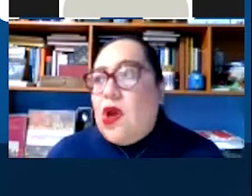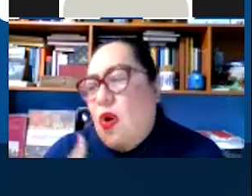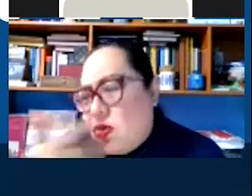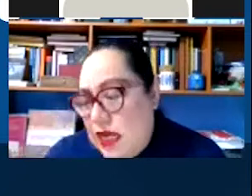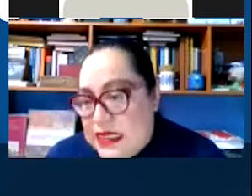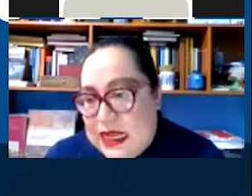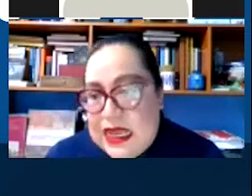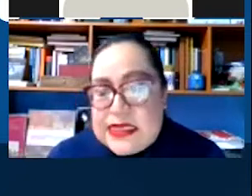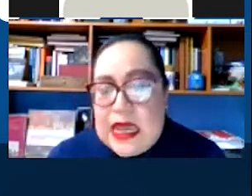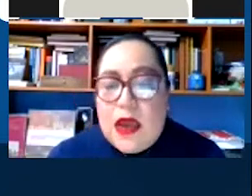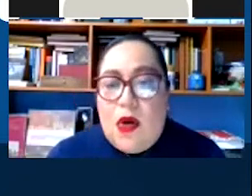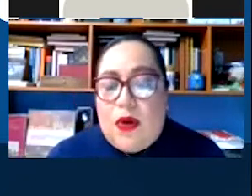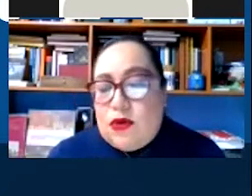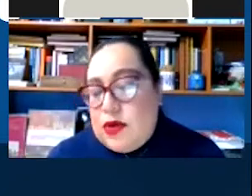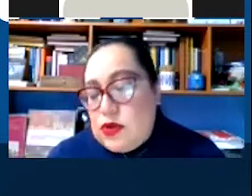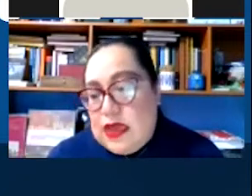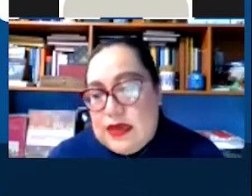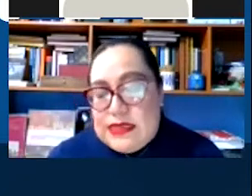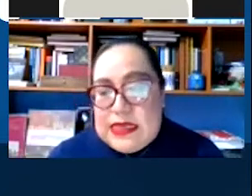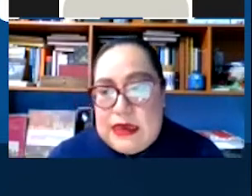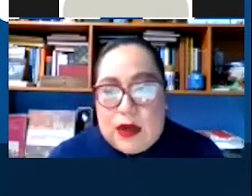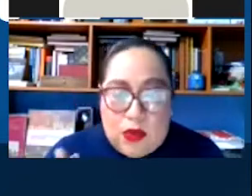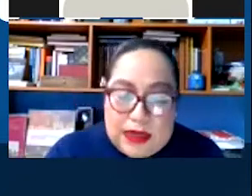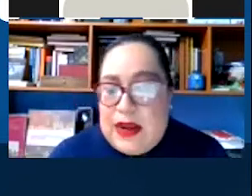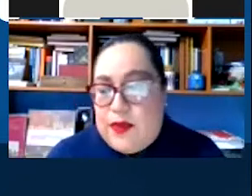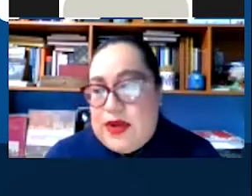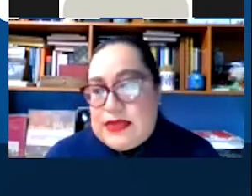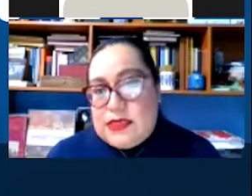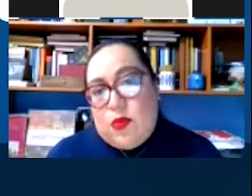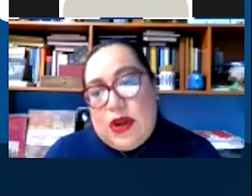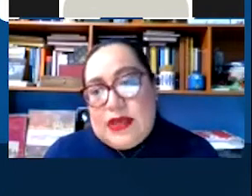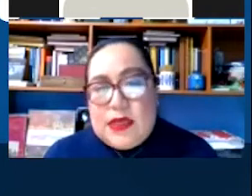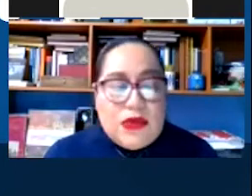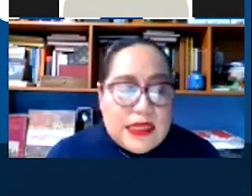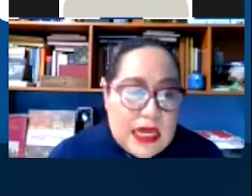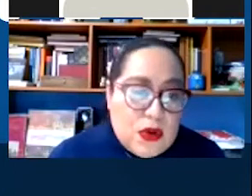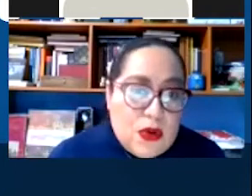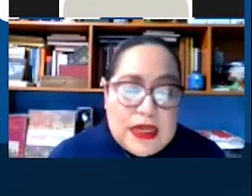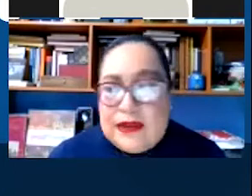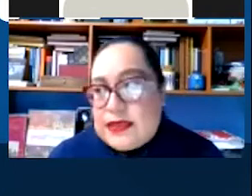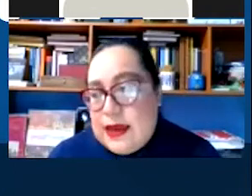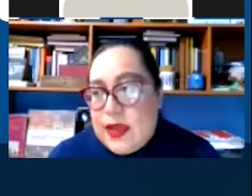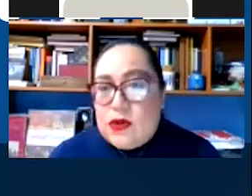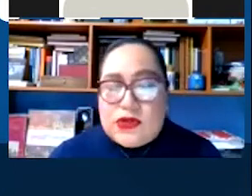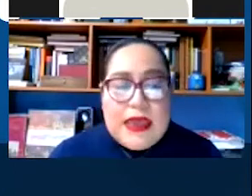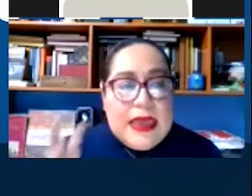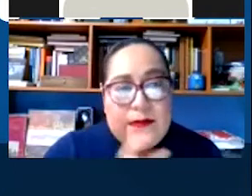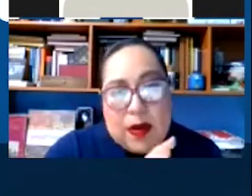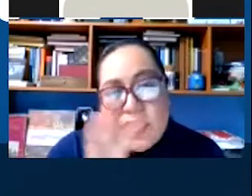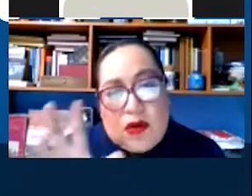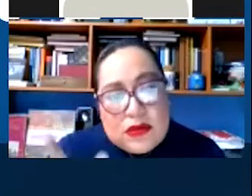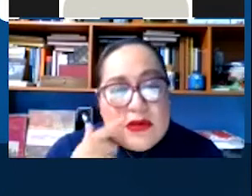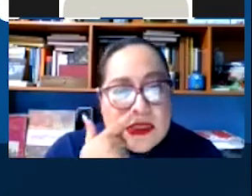situación o no le interesa, o encontramos que a veces acuden la primera sesión, pero a la segunda ya no y a la tercera menos. O sea,